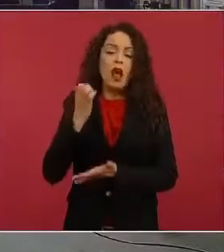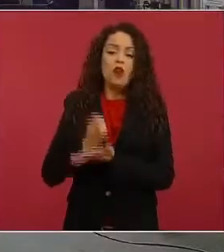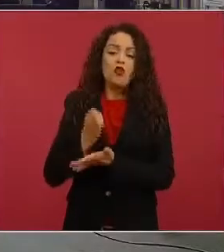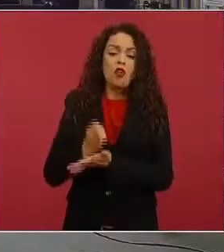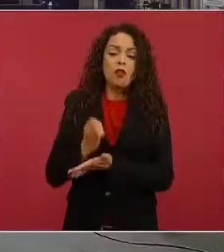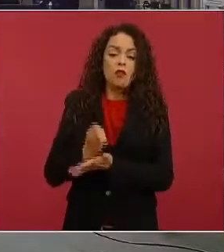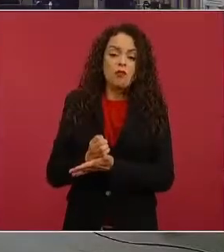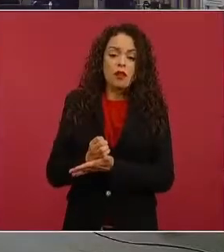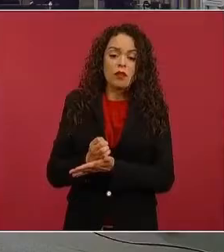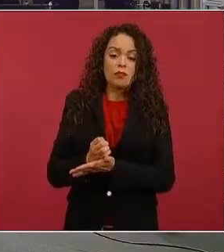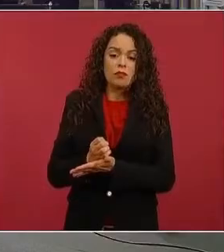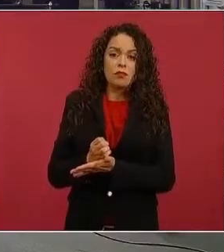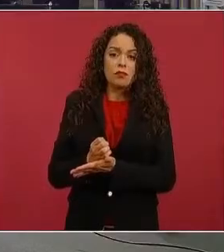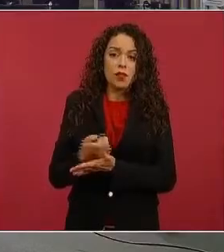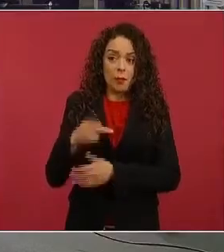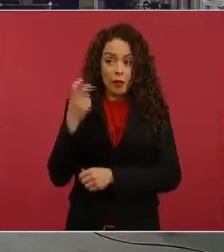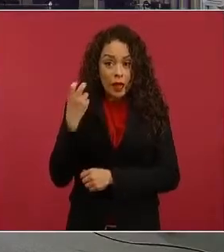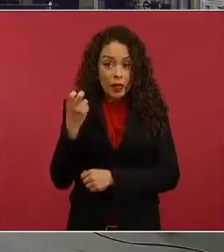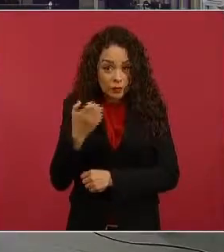No es así.